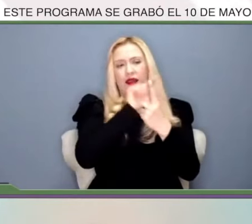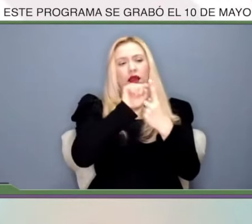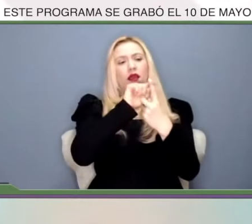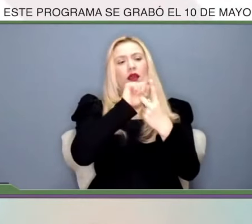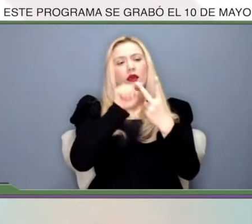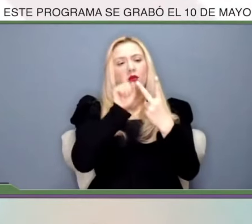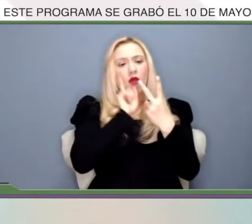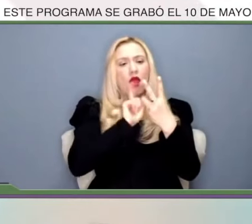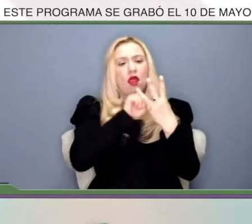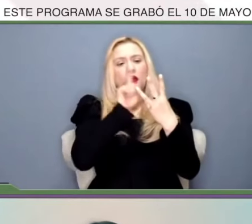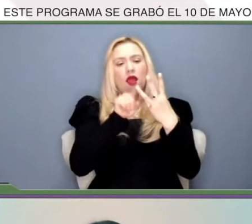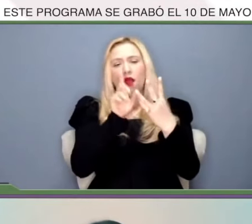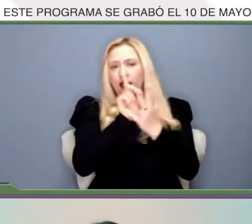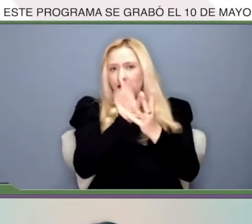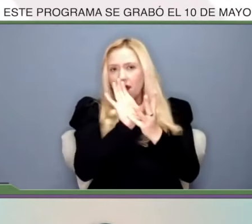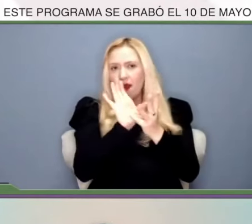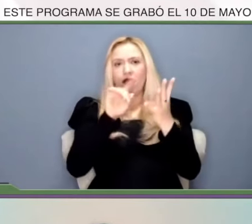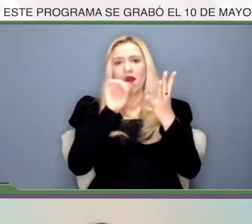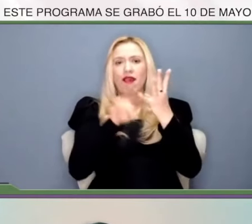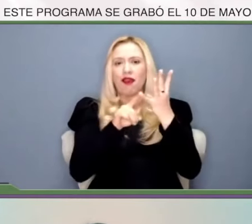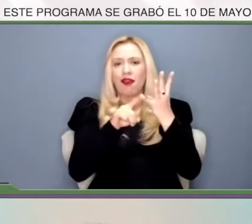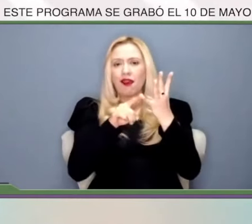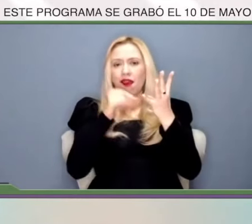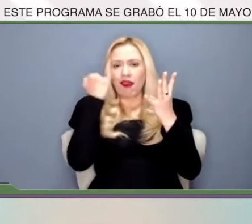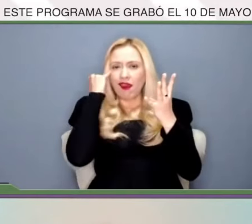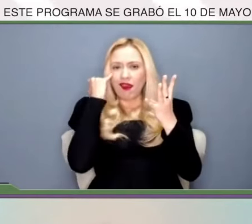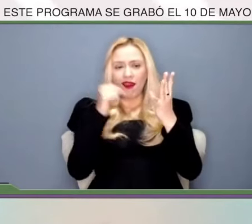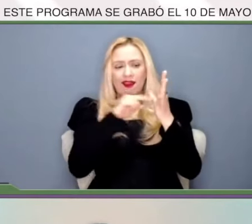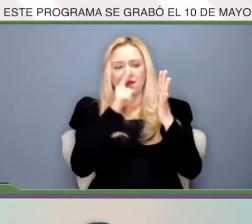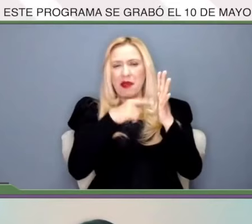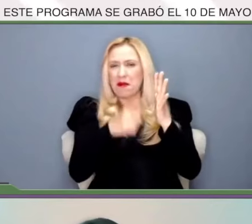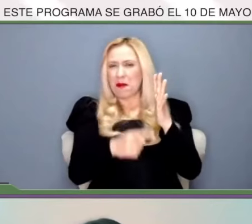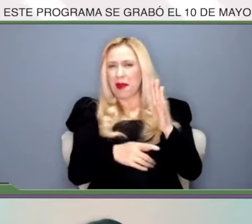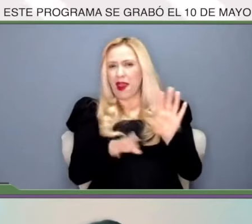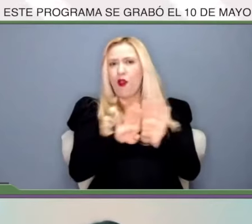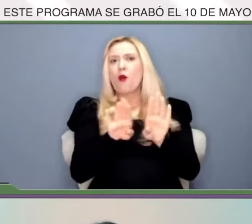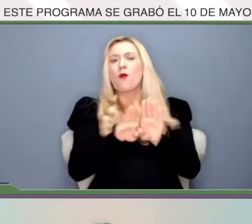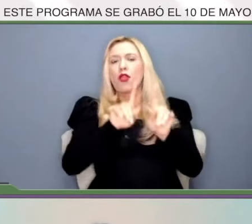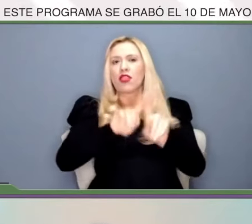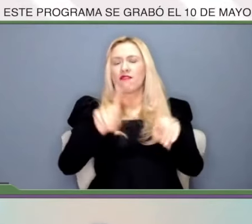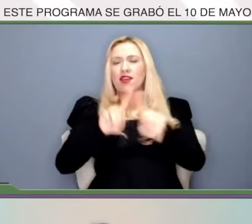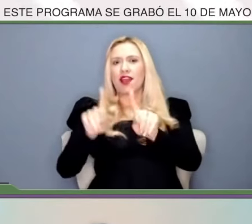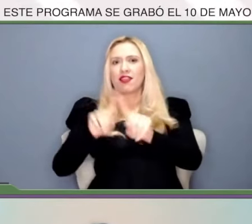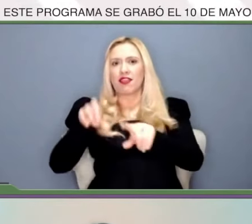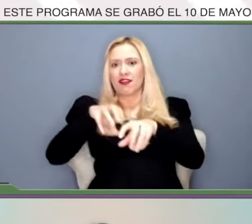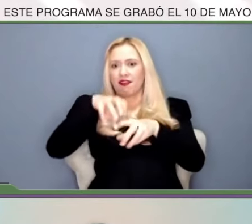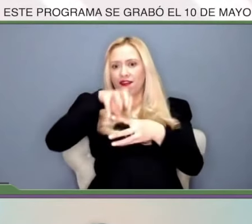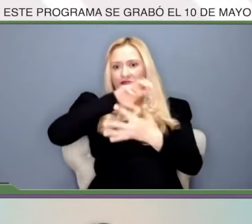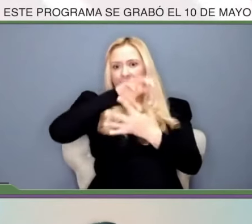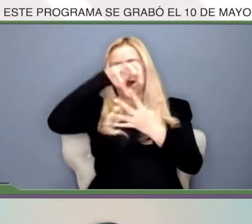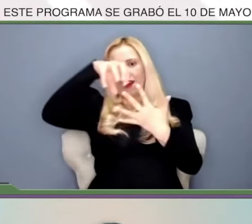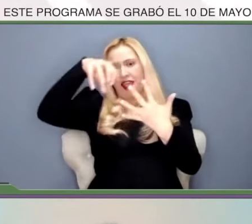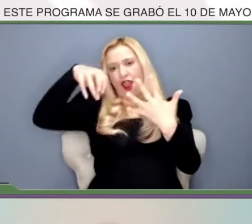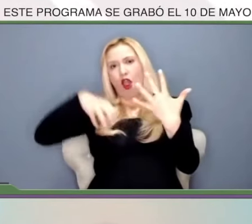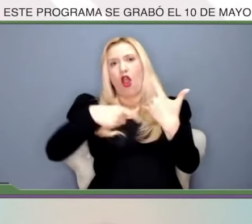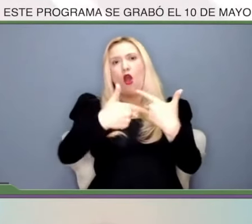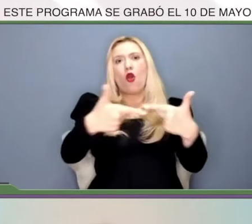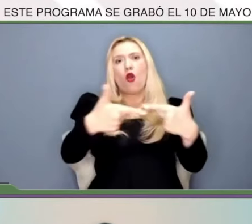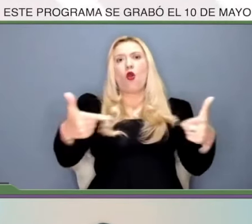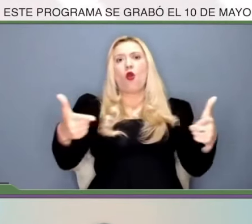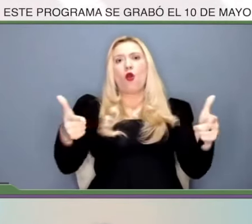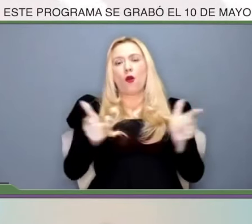una visión diferenciada. Además de Miguel Franco y Nicole Casas a cargo de la parte cualitativa de